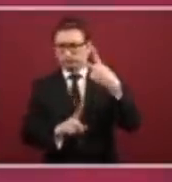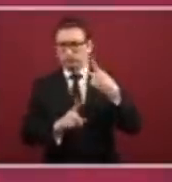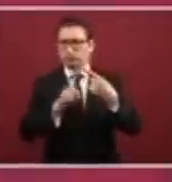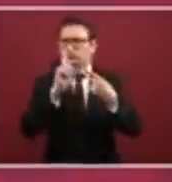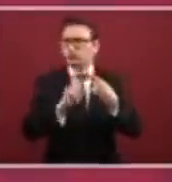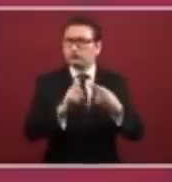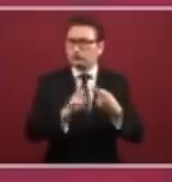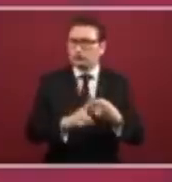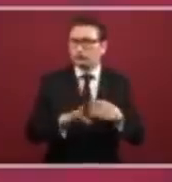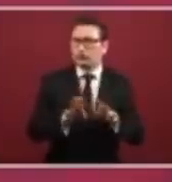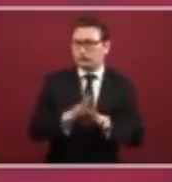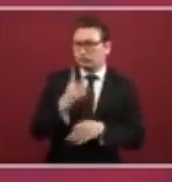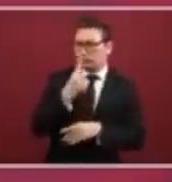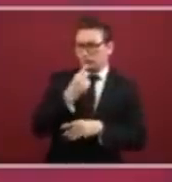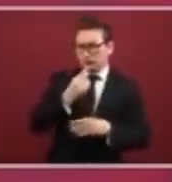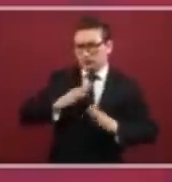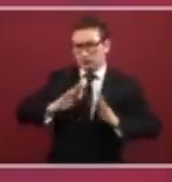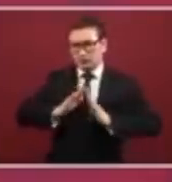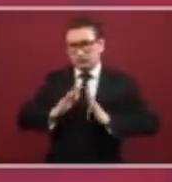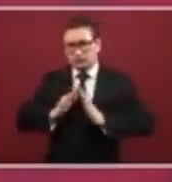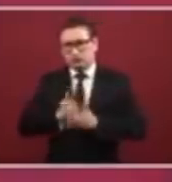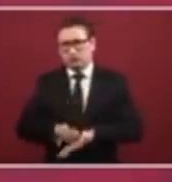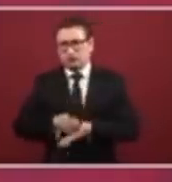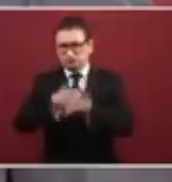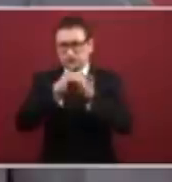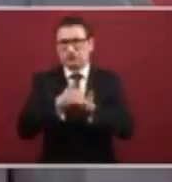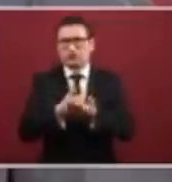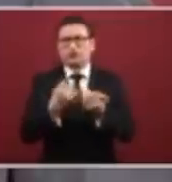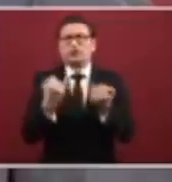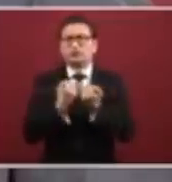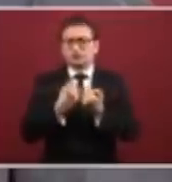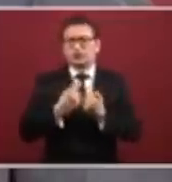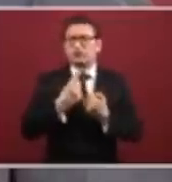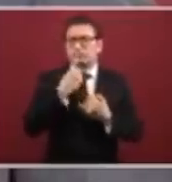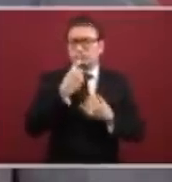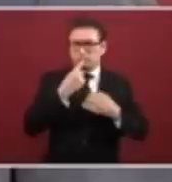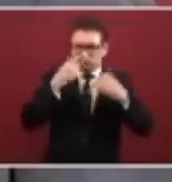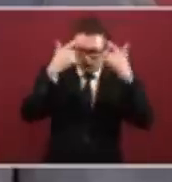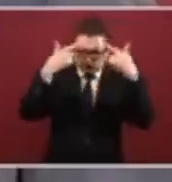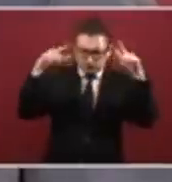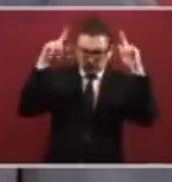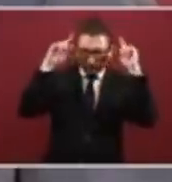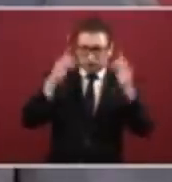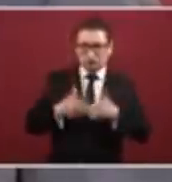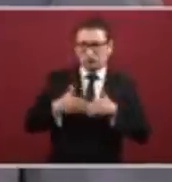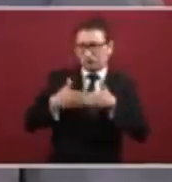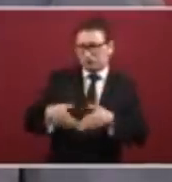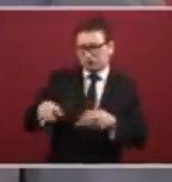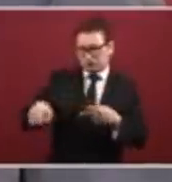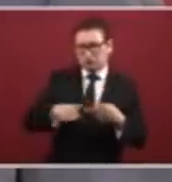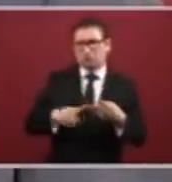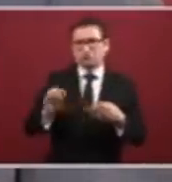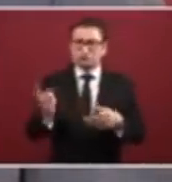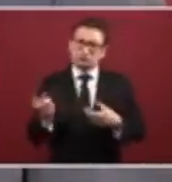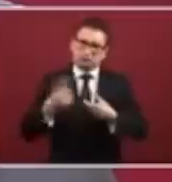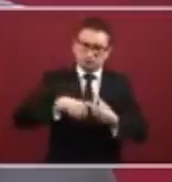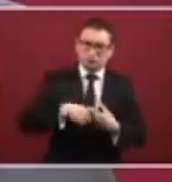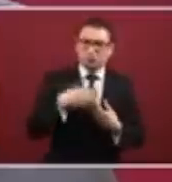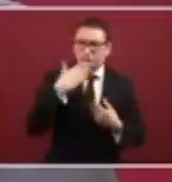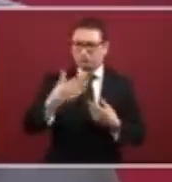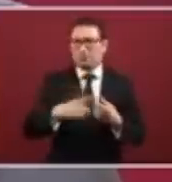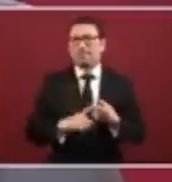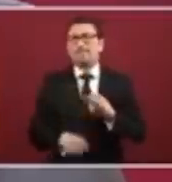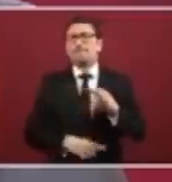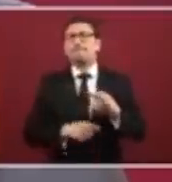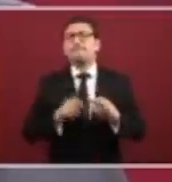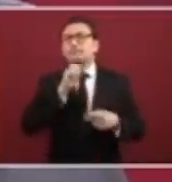con la Policía Militar y con la Policía Naval, que se incorporan. Pero también